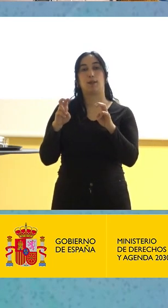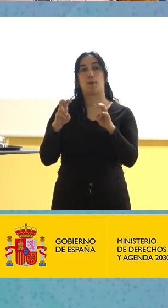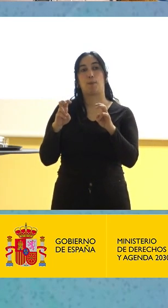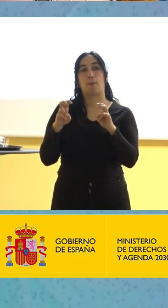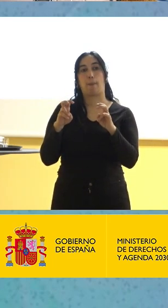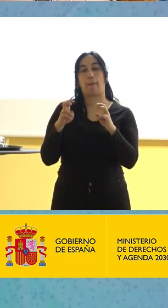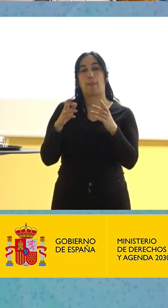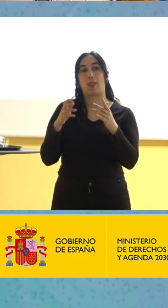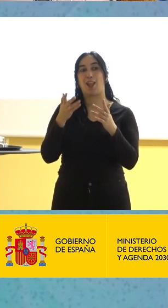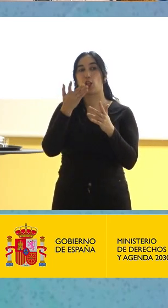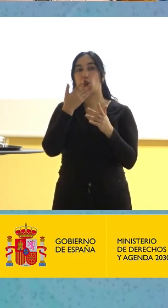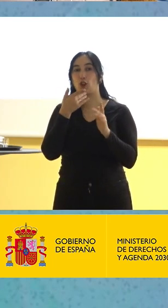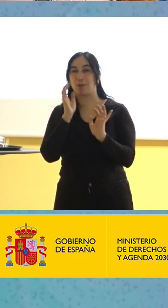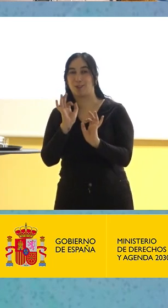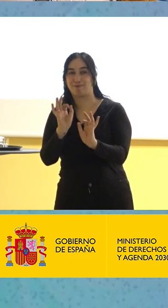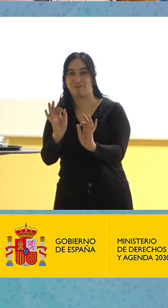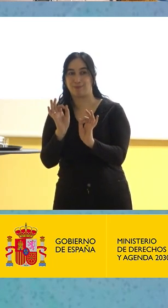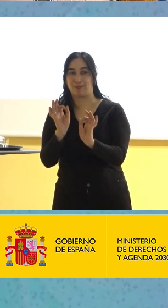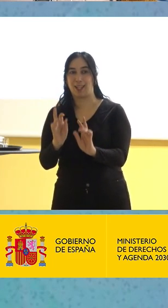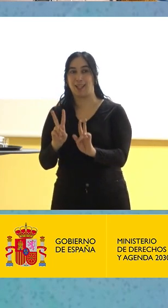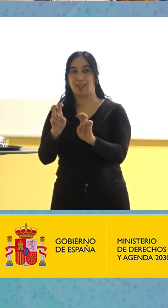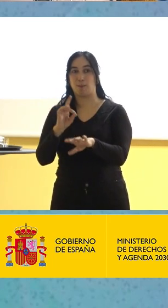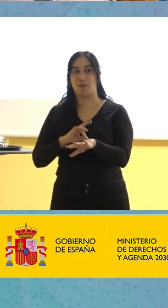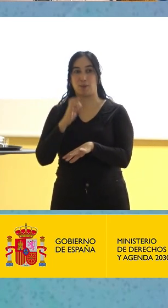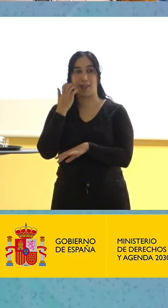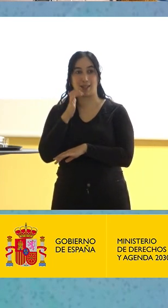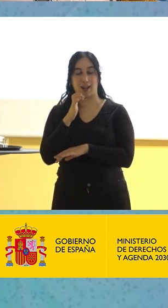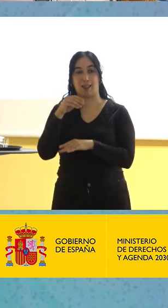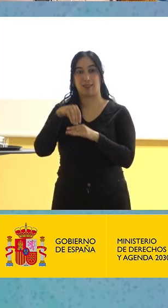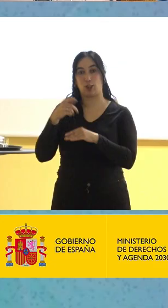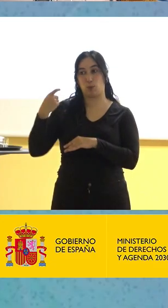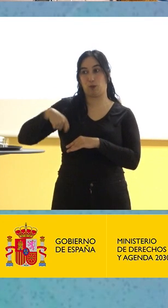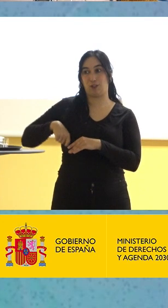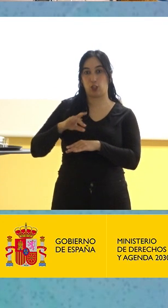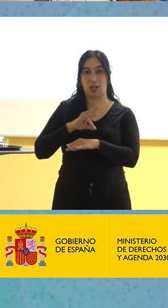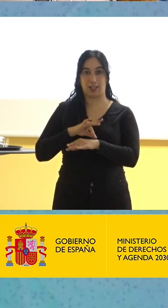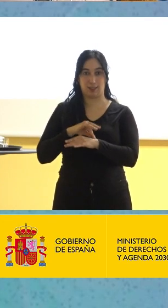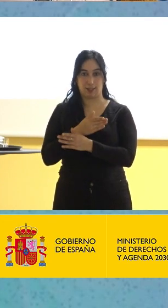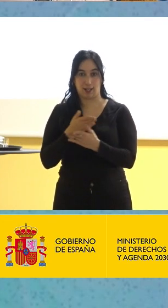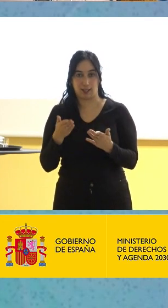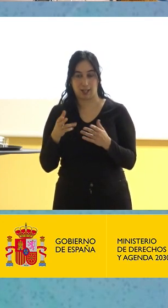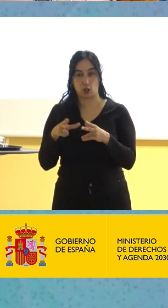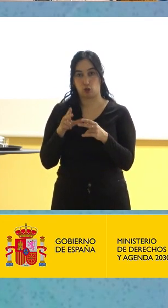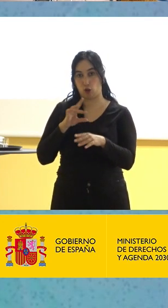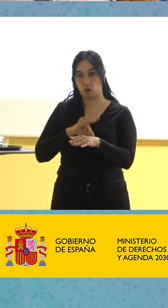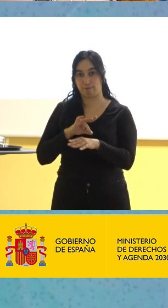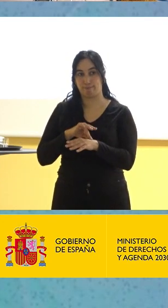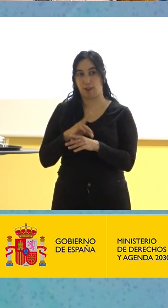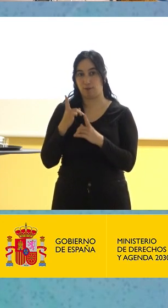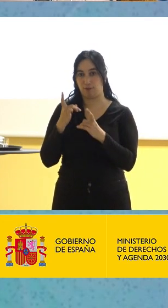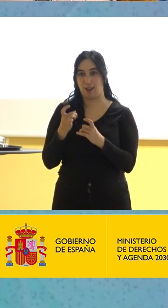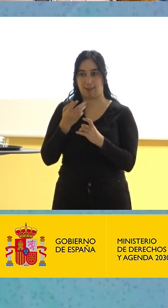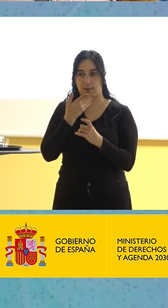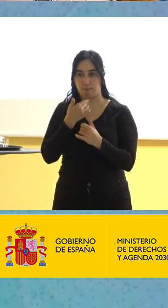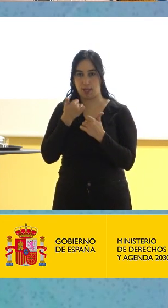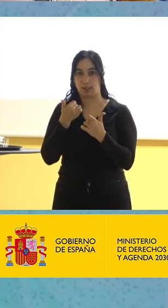falta de conocimientos específicos sobre enfermedades raras dentro de los profesionales sanitarios y sociosanitarios, ¿no? Precisamente por eso,